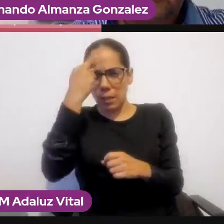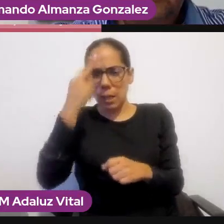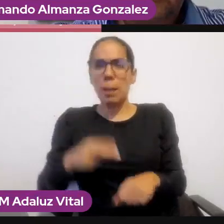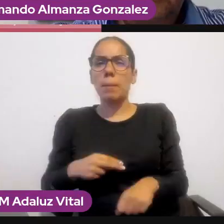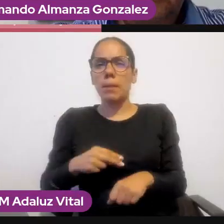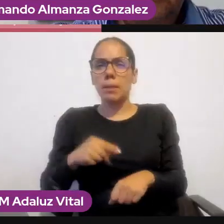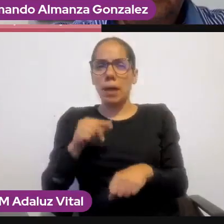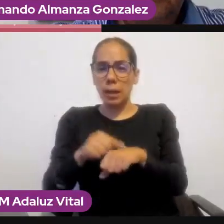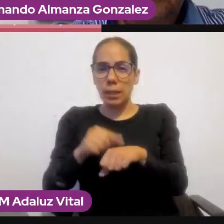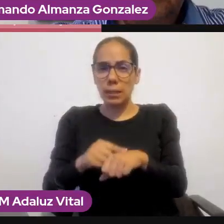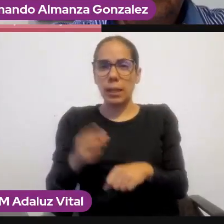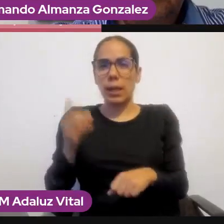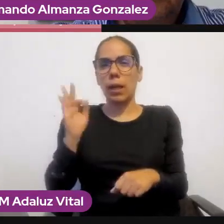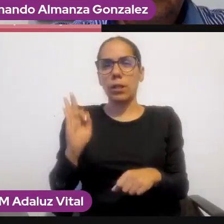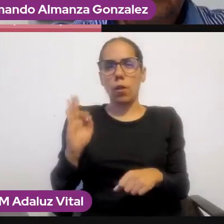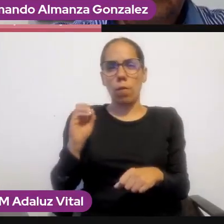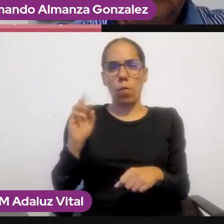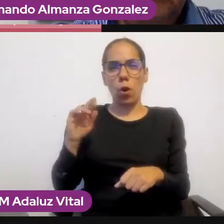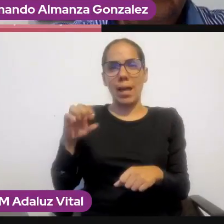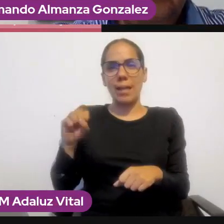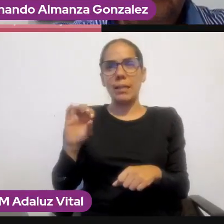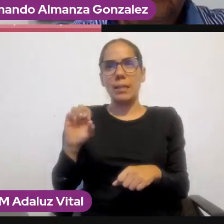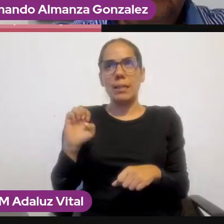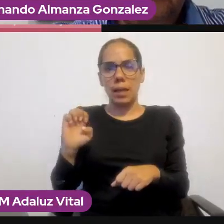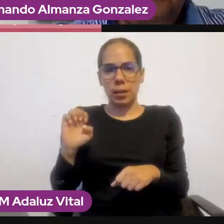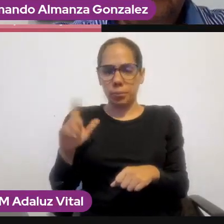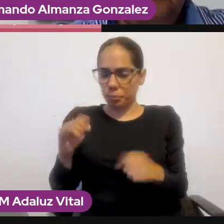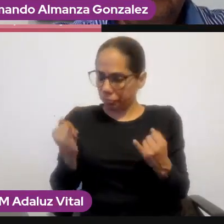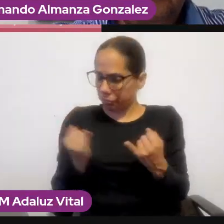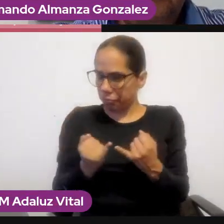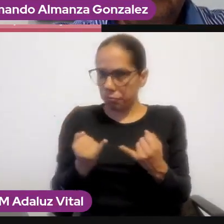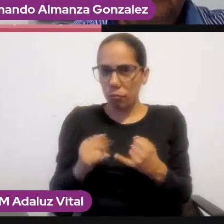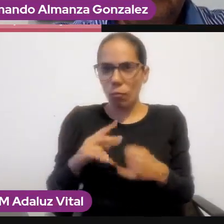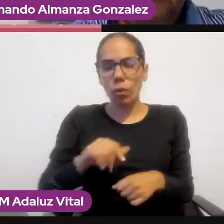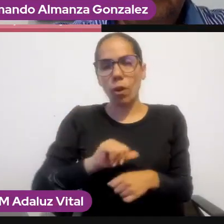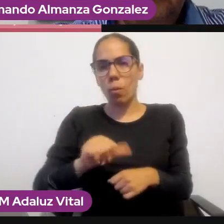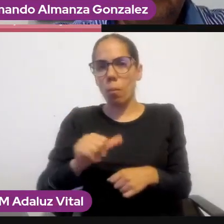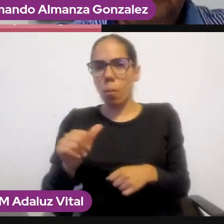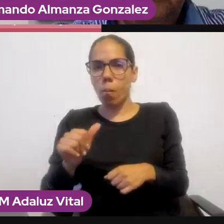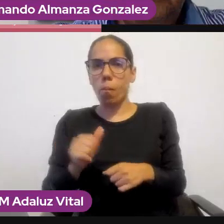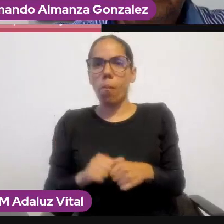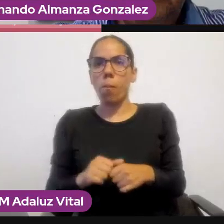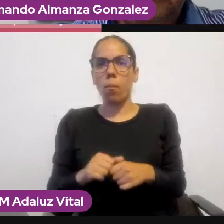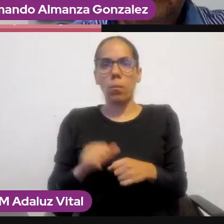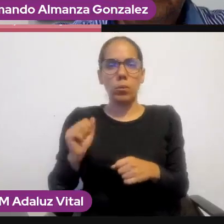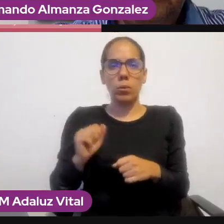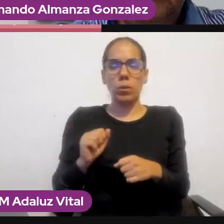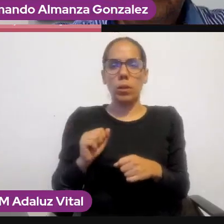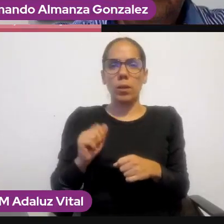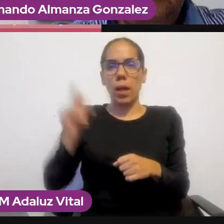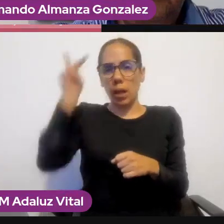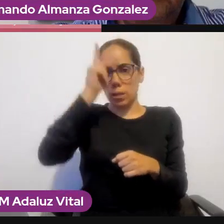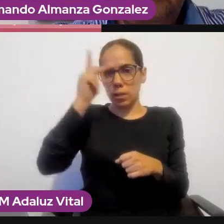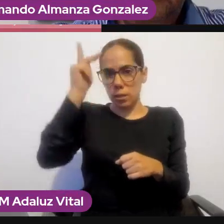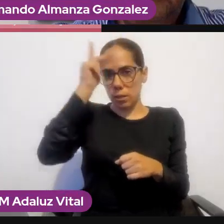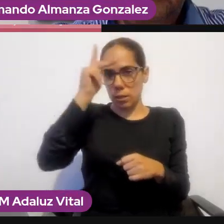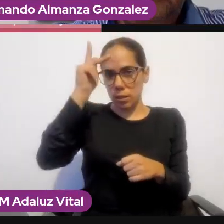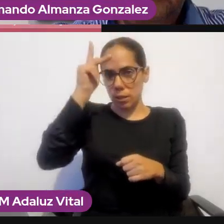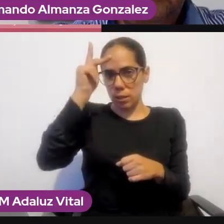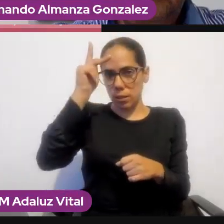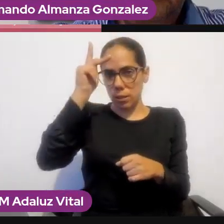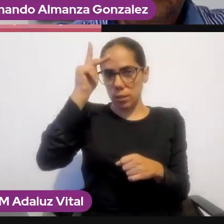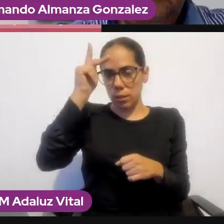forense por la Universidad de Alicante. Impartido diferentes conferencias como psicología